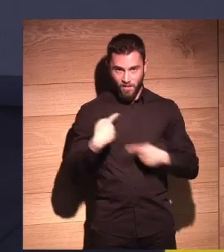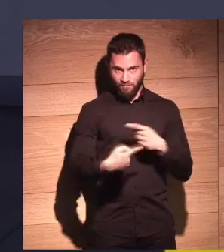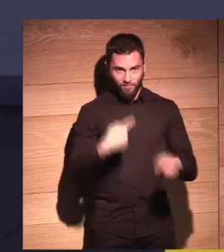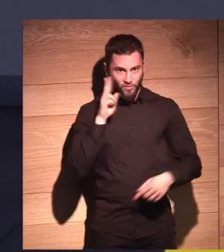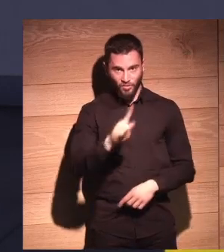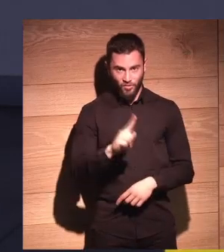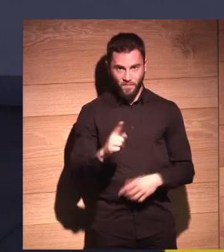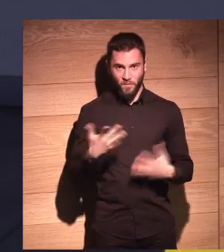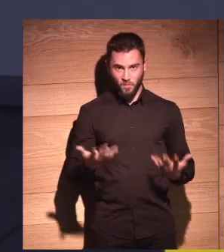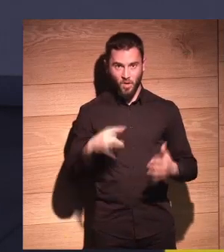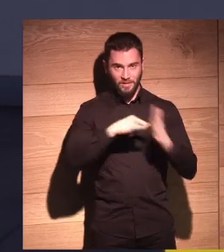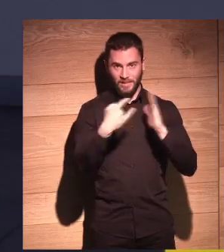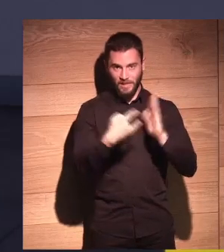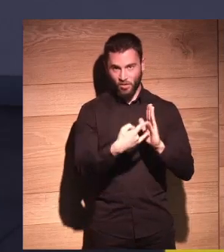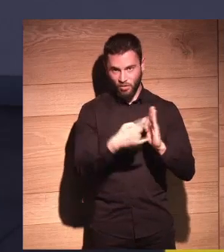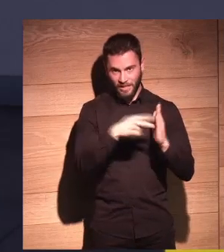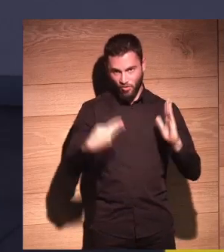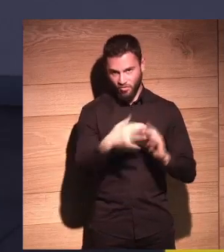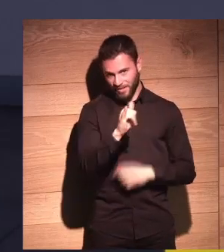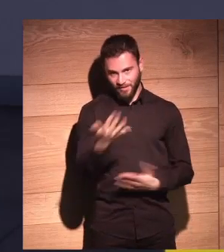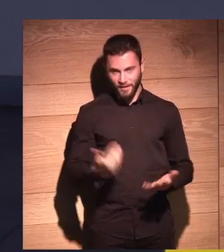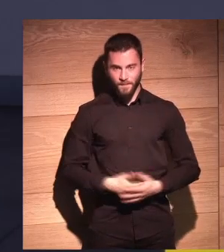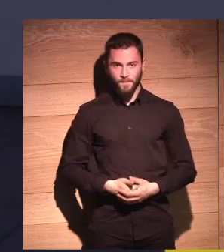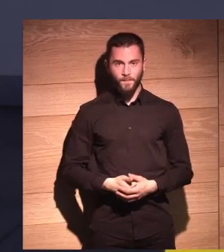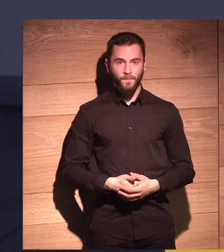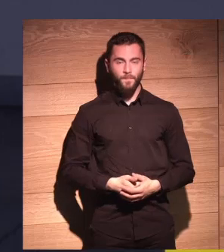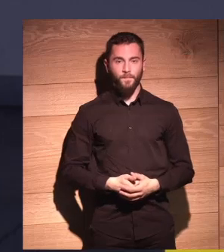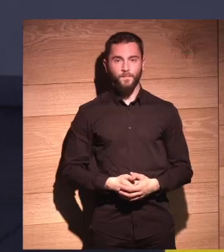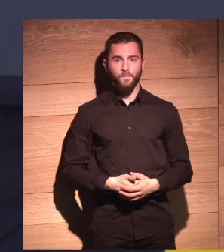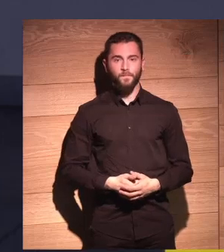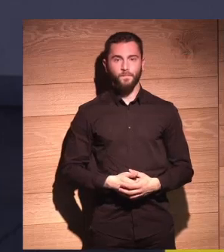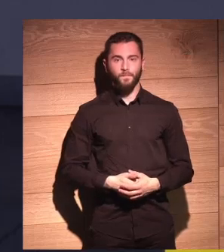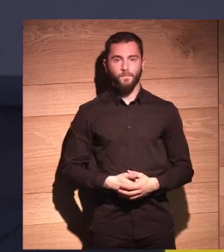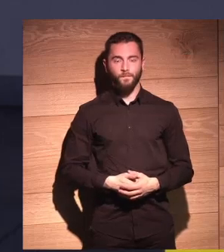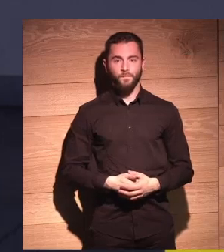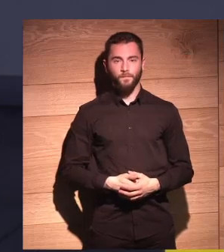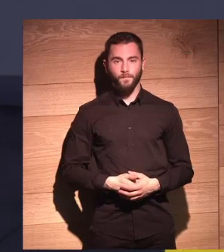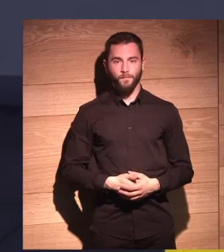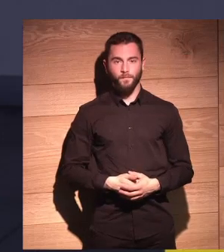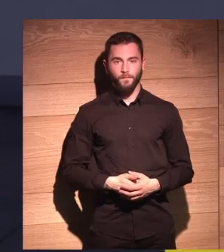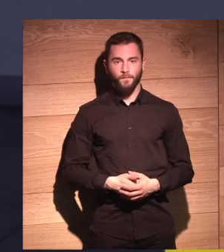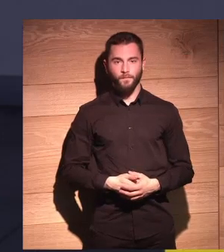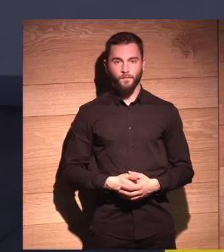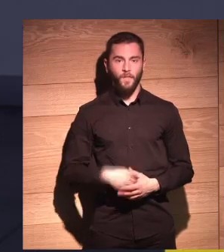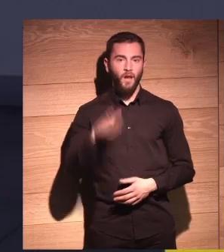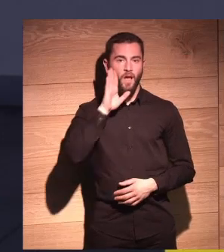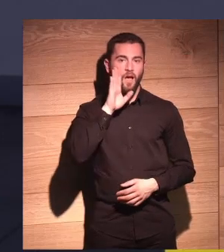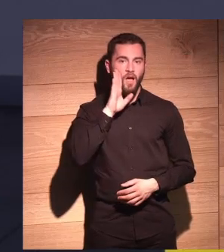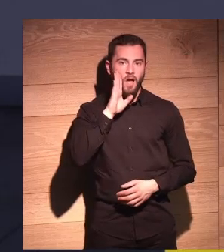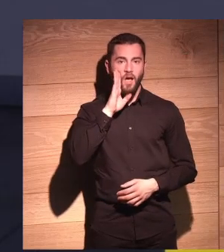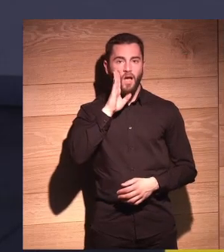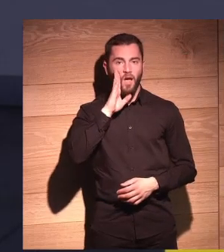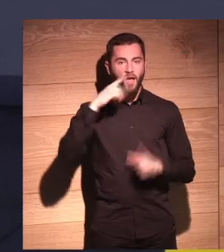la tecnología, digamos, que está ahí. Entonces, los avances en estos aspectos de